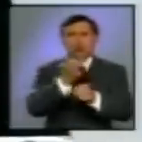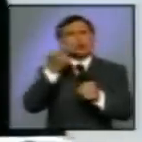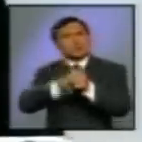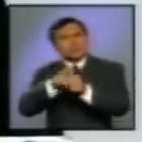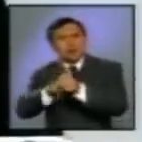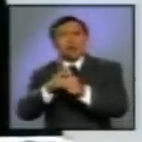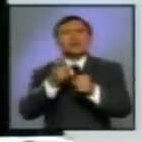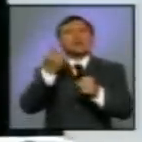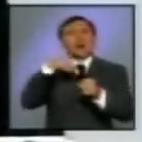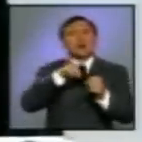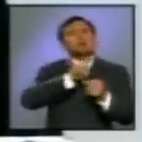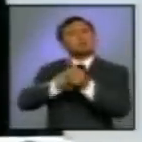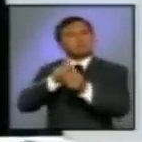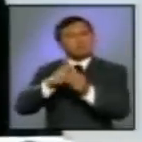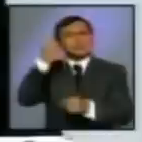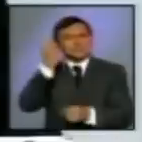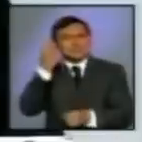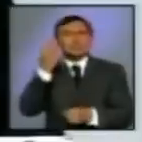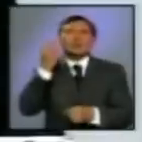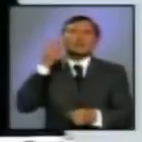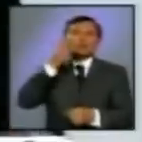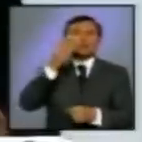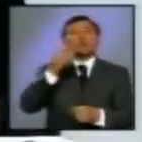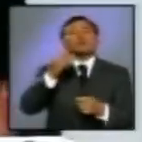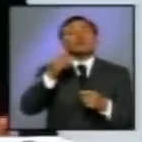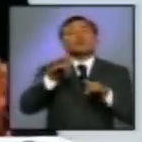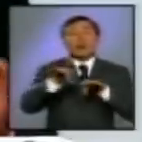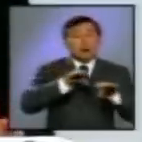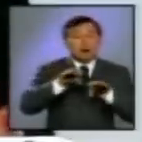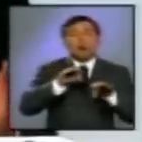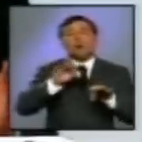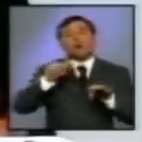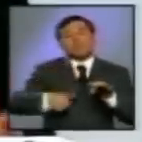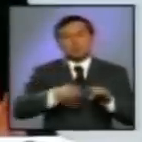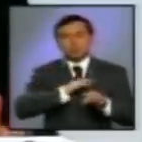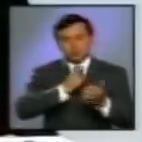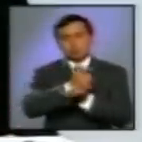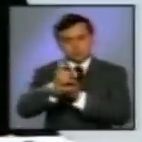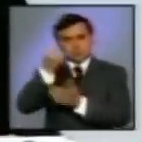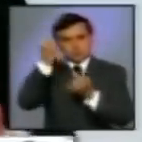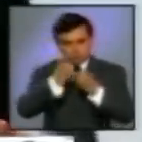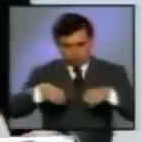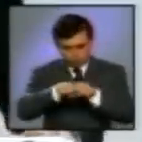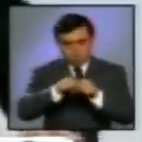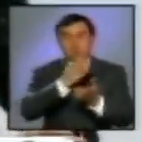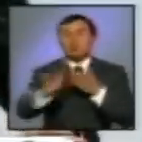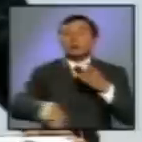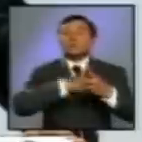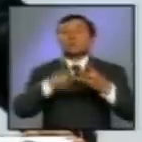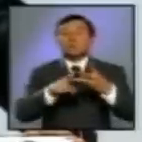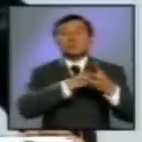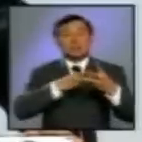con pensión para el retiro, con seguro de desempleo. Tercero, ampliar la cobertura educativa del país, para que